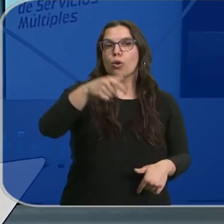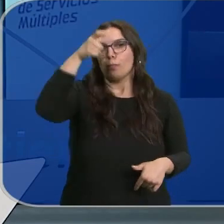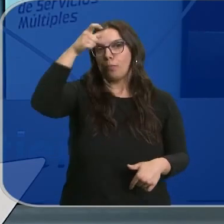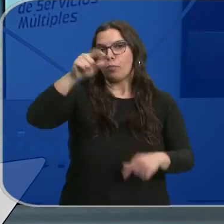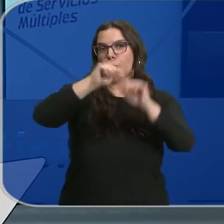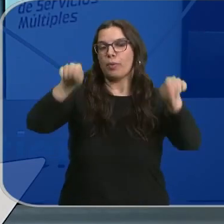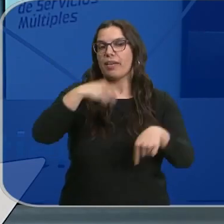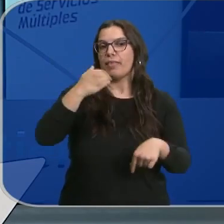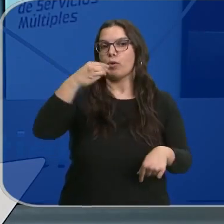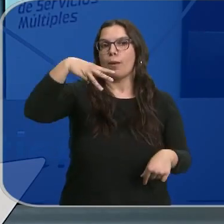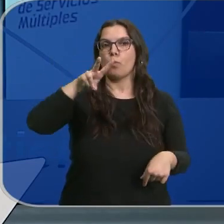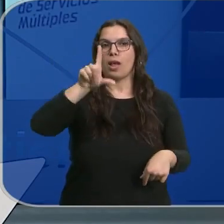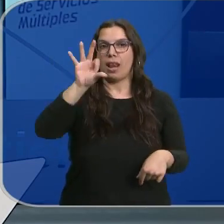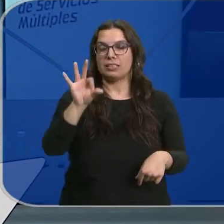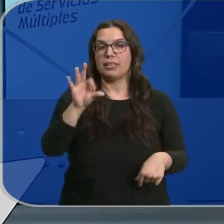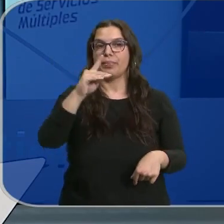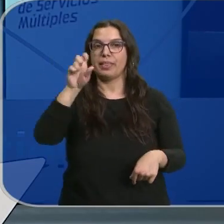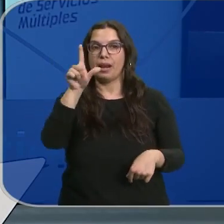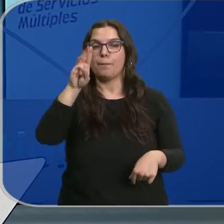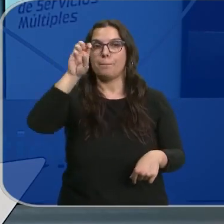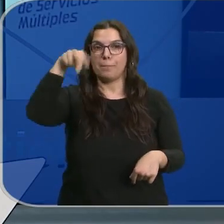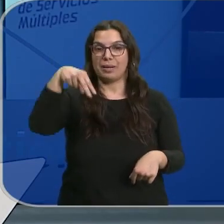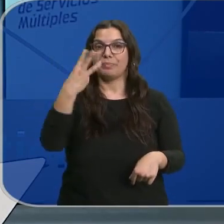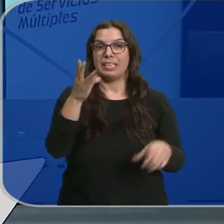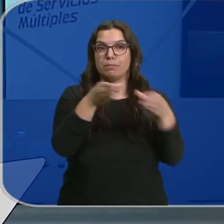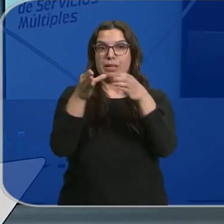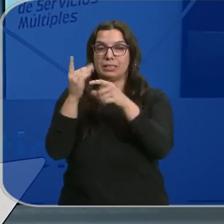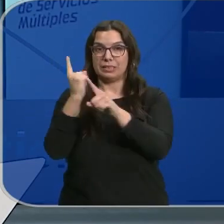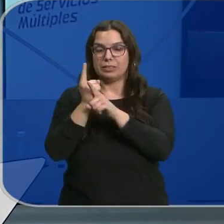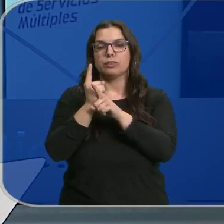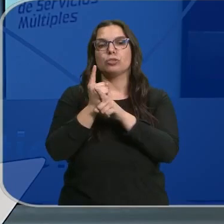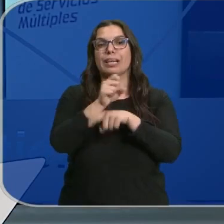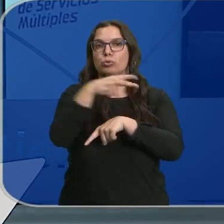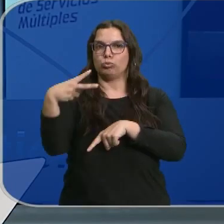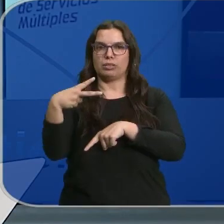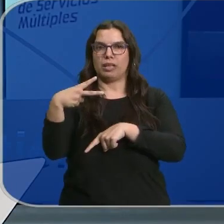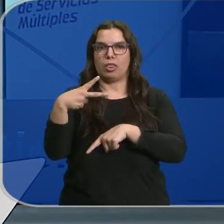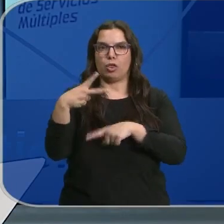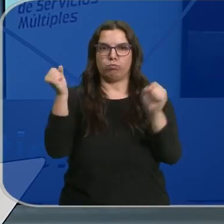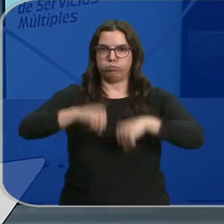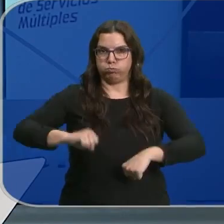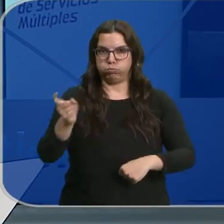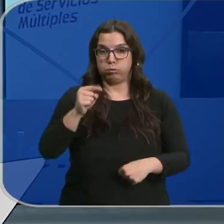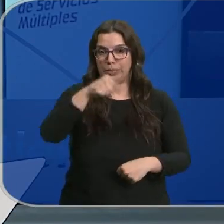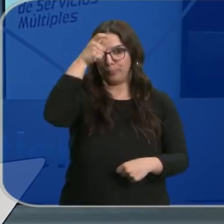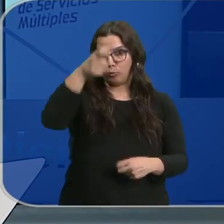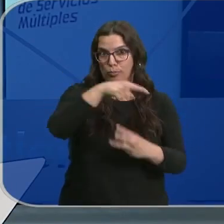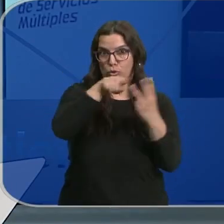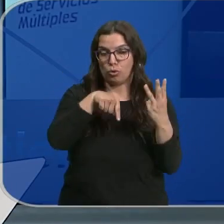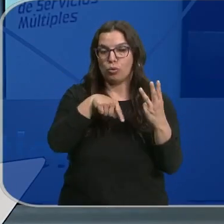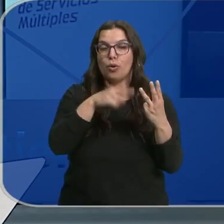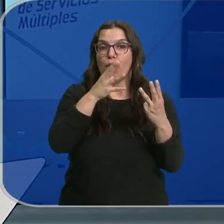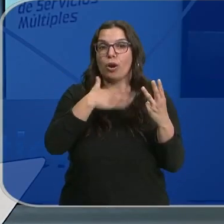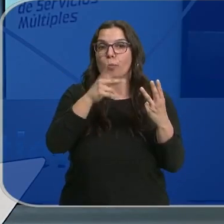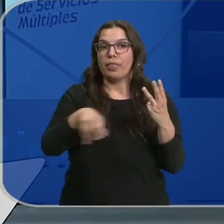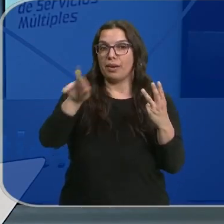la provincia de Zamora. 3 partidos presentaron un recurso contencioso administrativo contra los resultados electorales en este municipio, que ahora podría tener